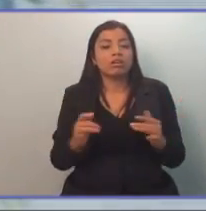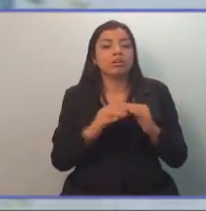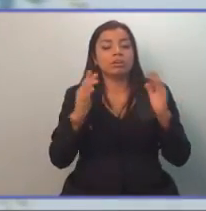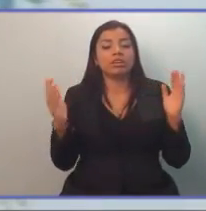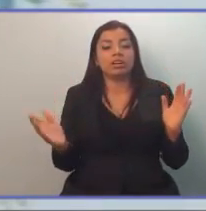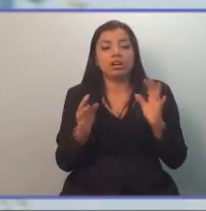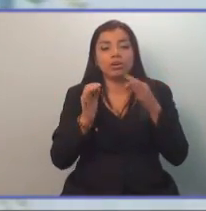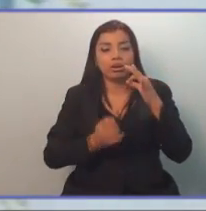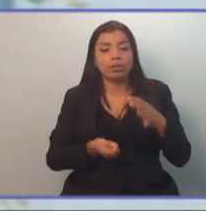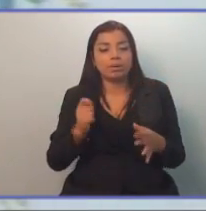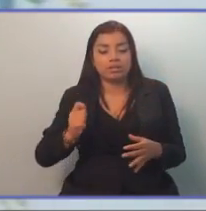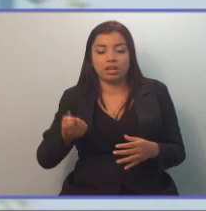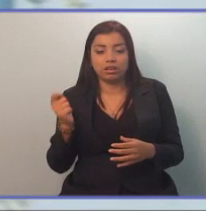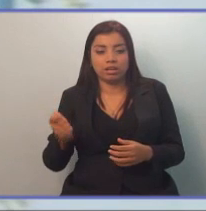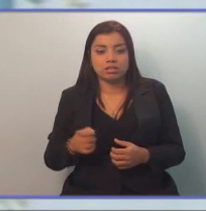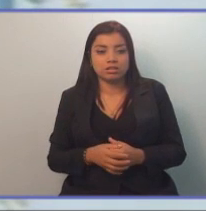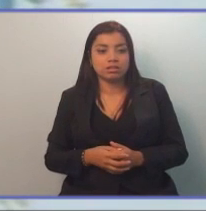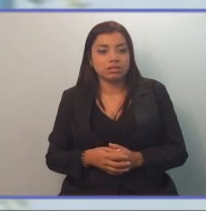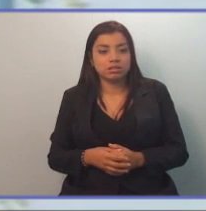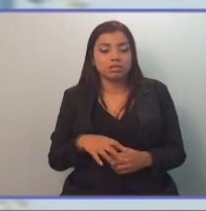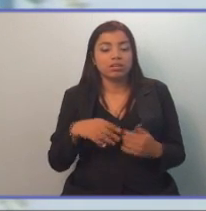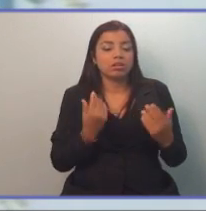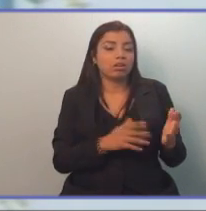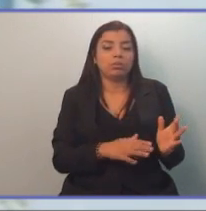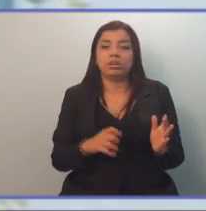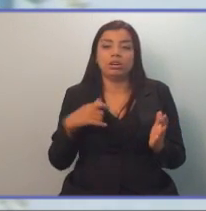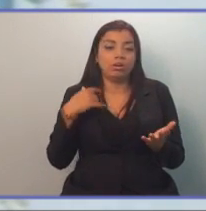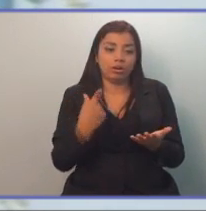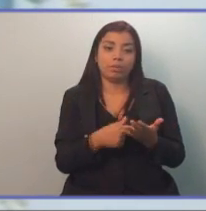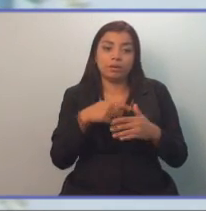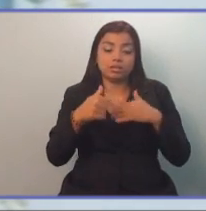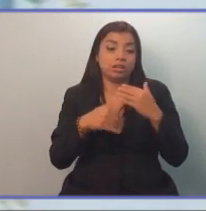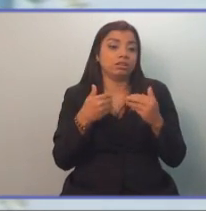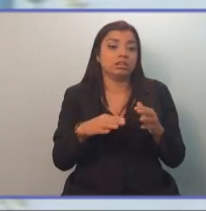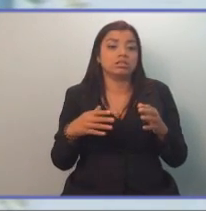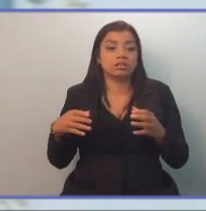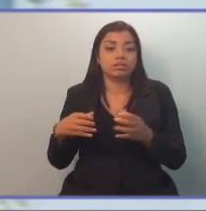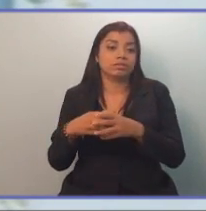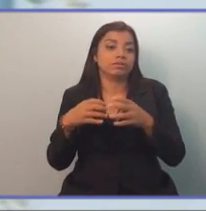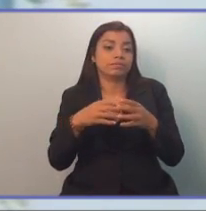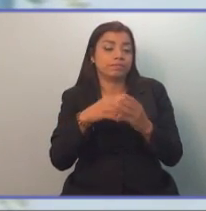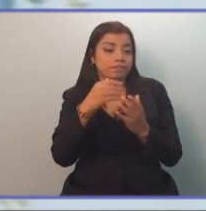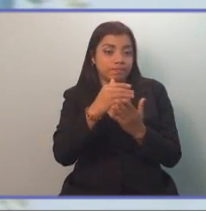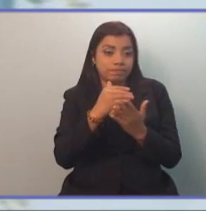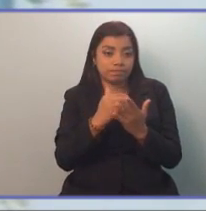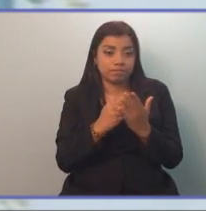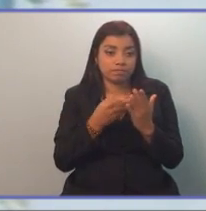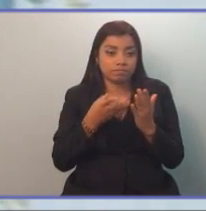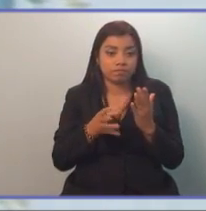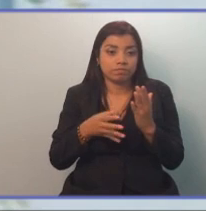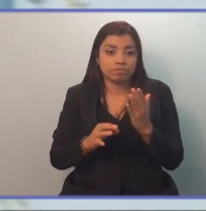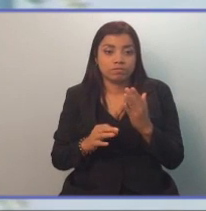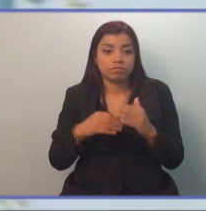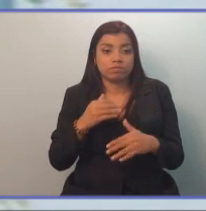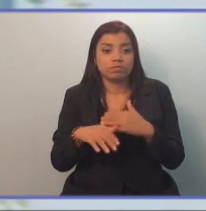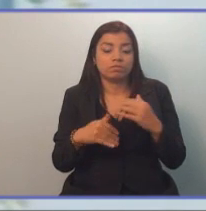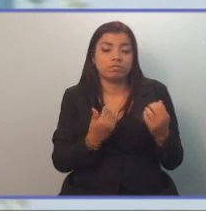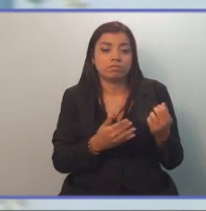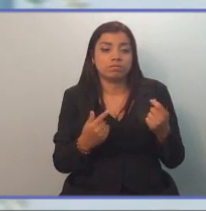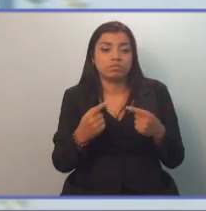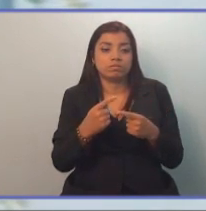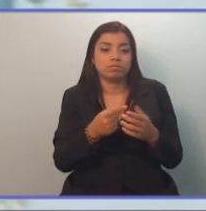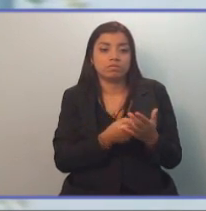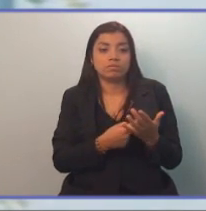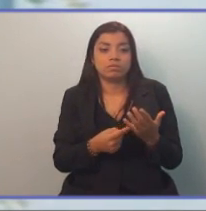virtuales y se ha invertido en muchas otras áreas estratégicas que conlleva a suplir necesidades en los